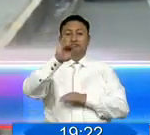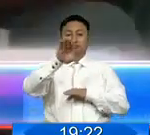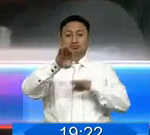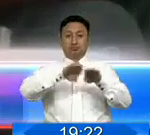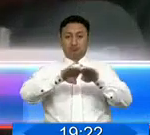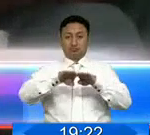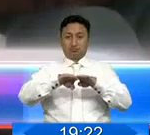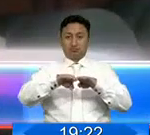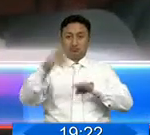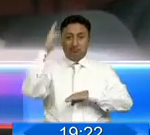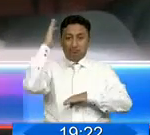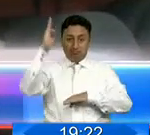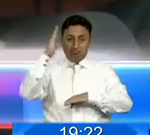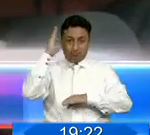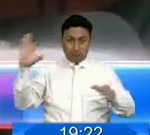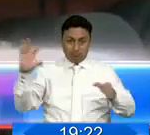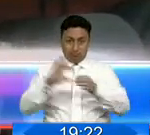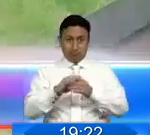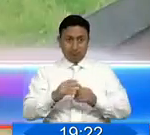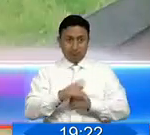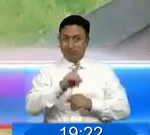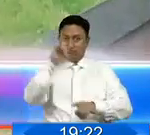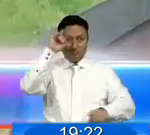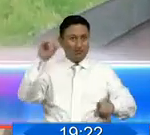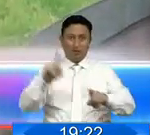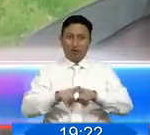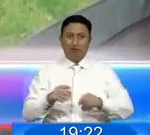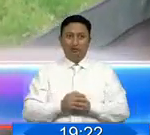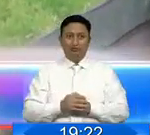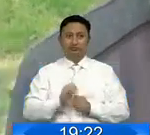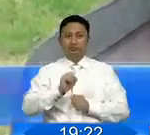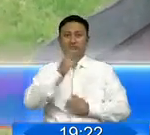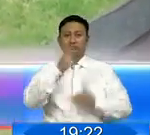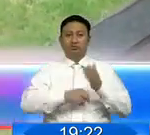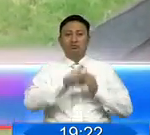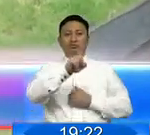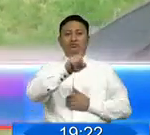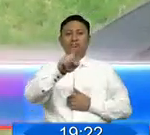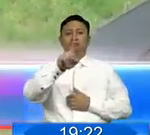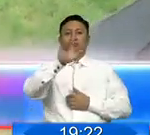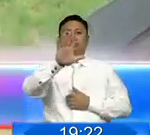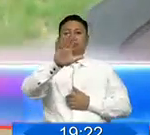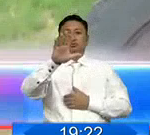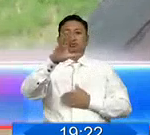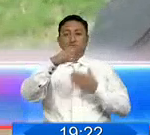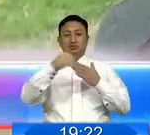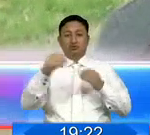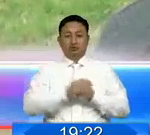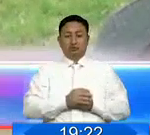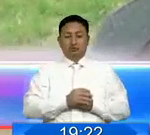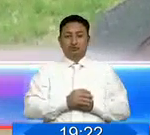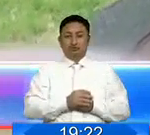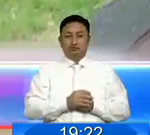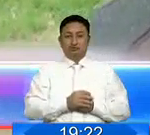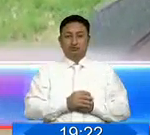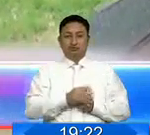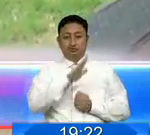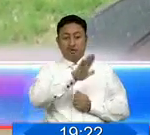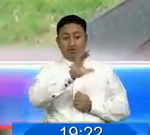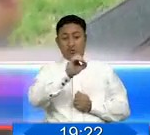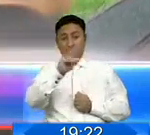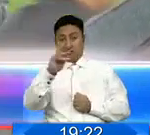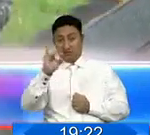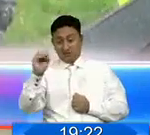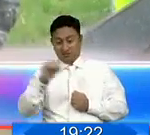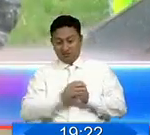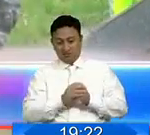del Ecuador. Ellos rechazaron la medida. Las multas son de $115, de 50 a 60, y de